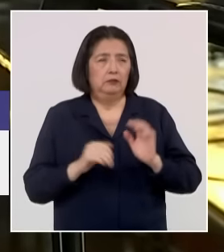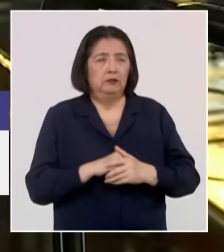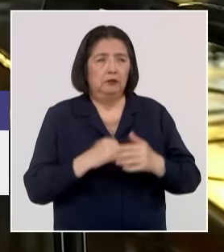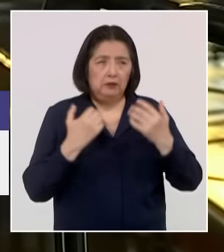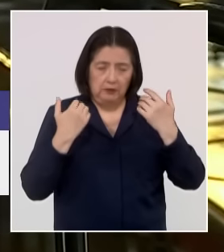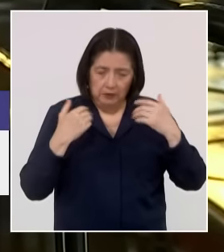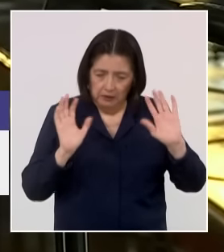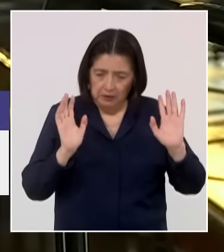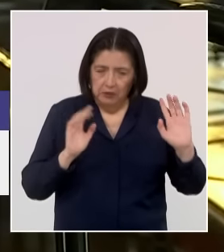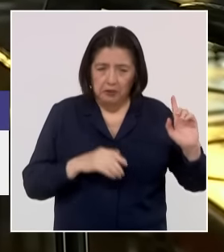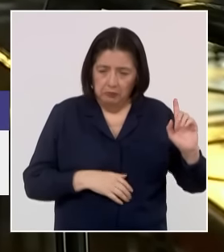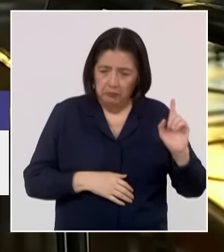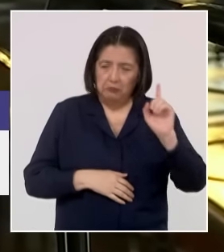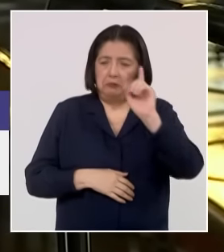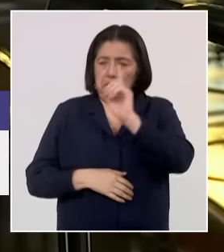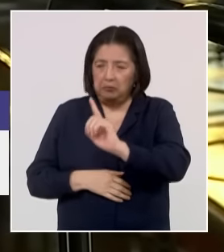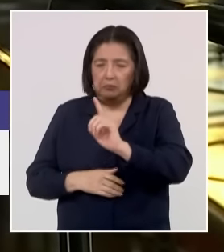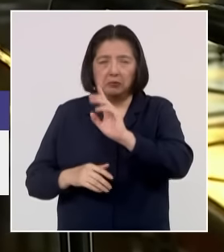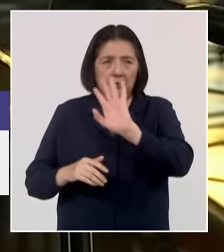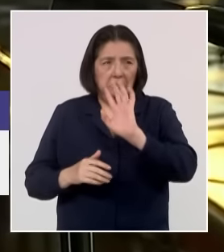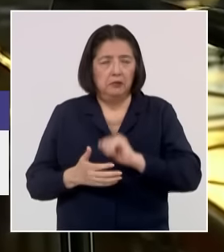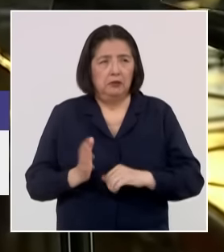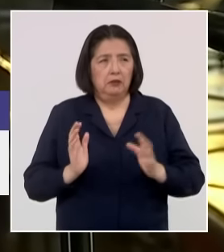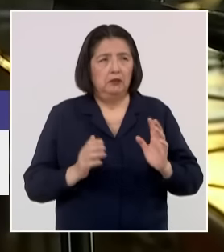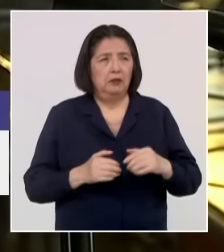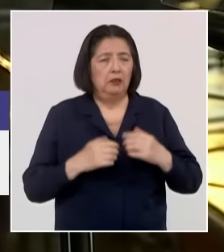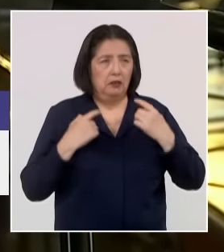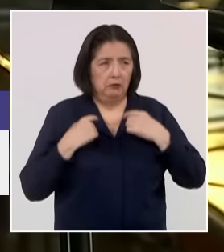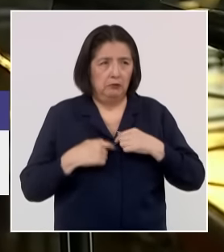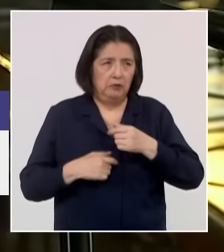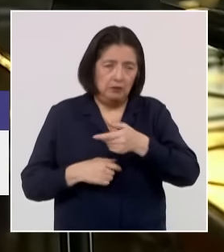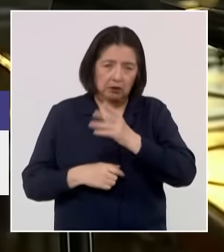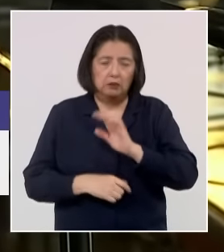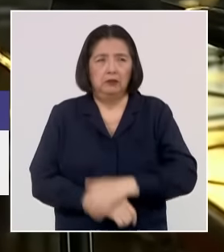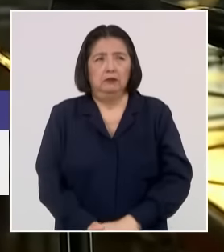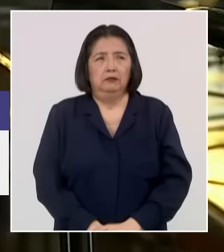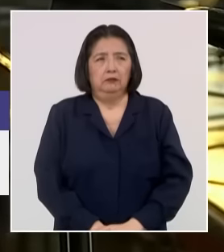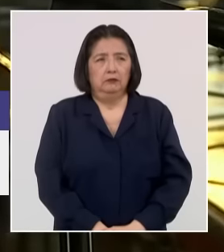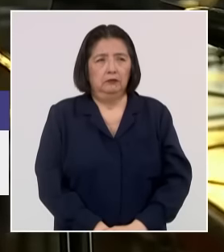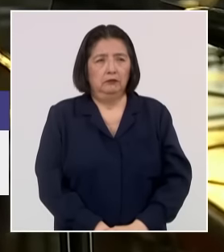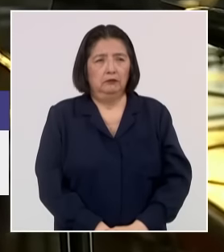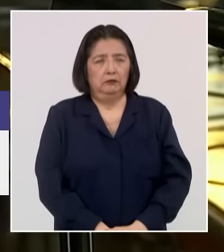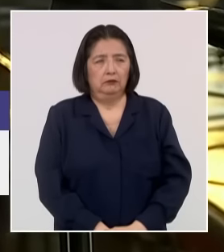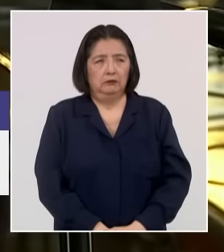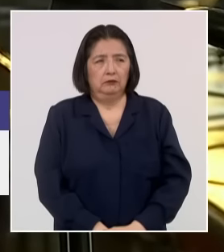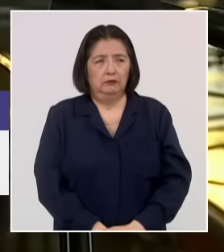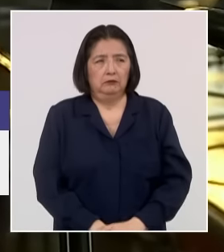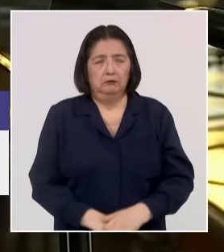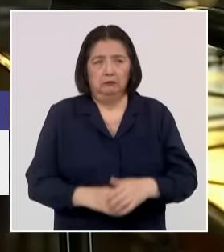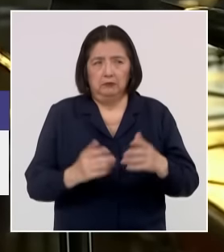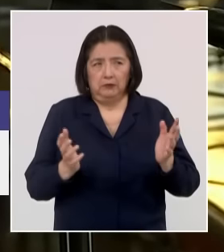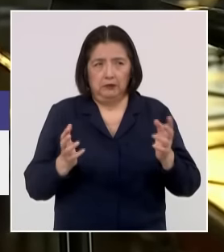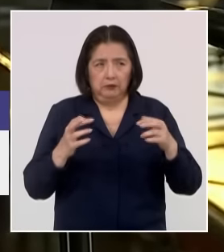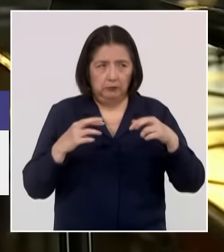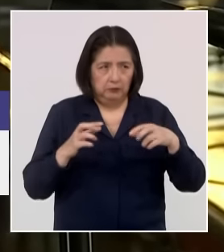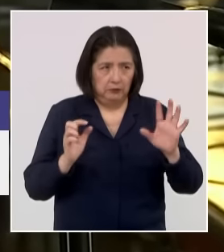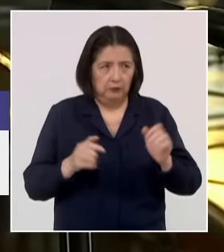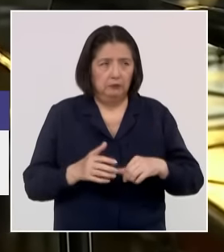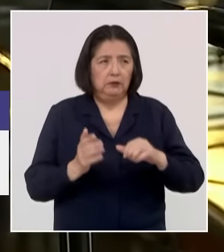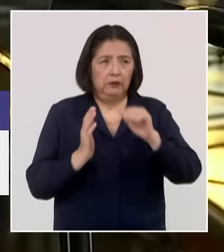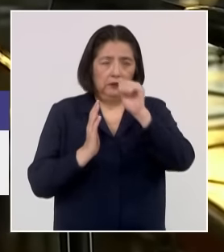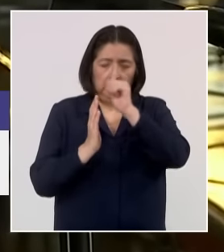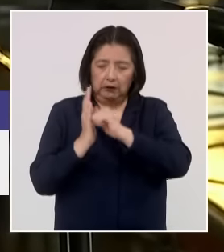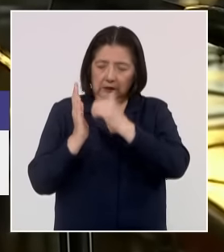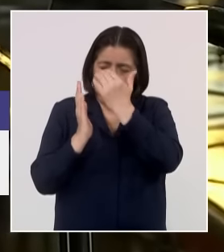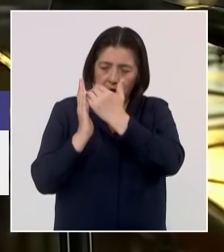hemos apersonado a nuestra defensa y en cuanto permita la agenda que ya tenía